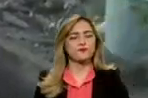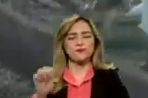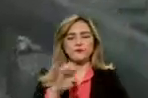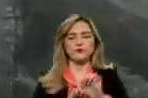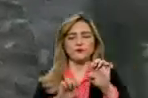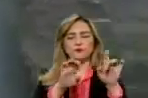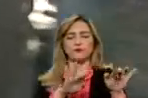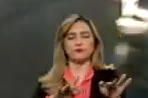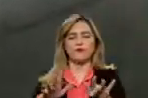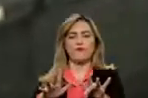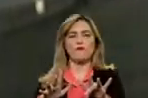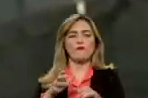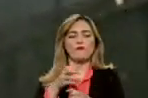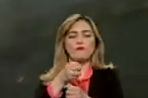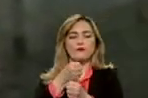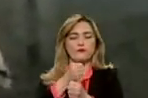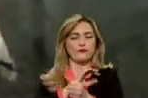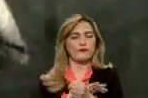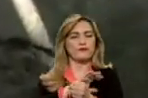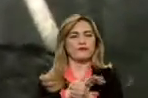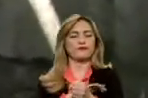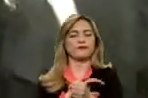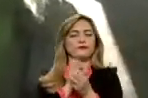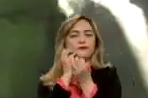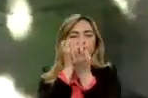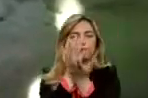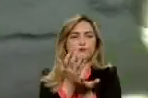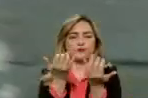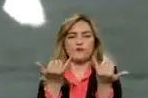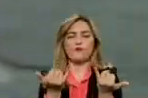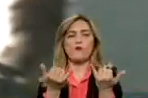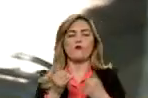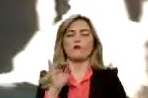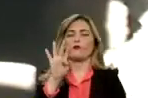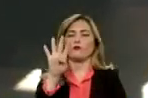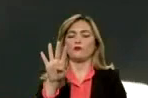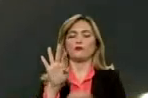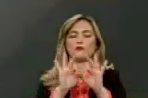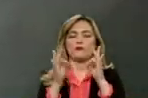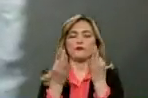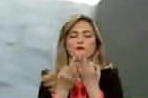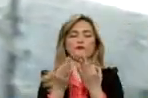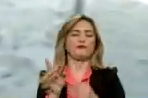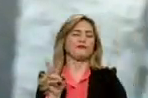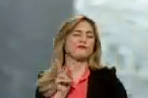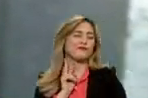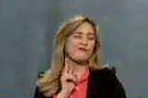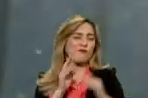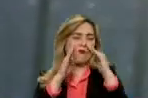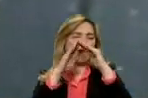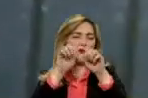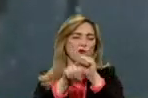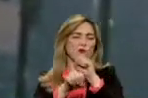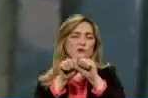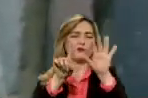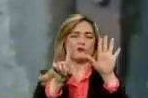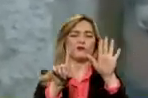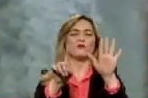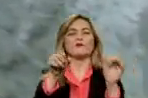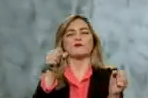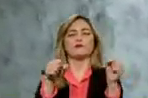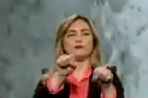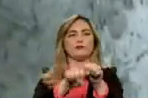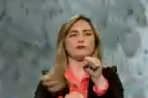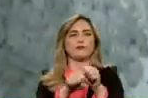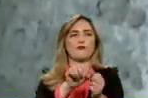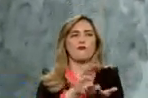de la Secretaría de Seguridad, este sería el reporte hasta esta hora. 4 familias afectadas, 6 vehículos afectados. En el